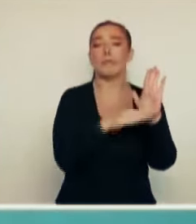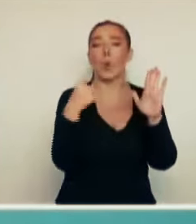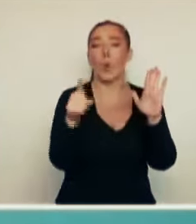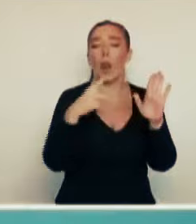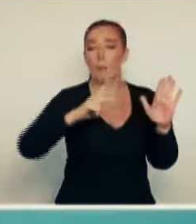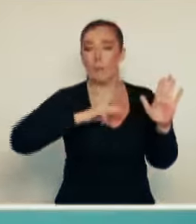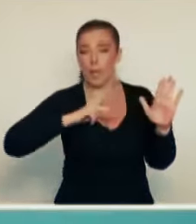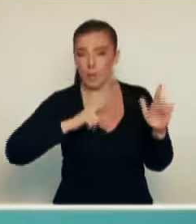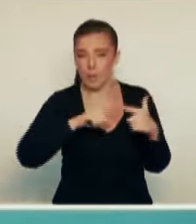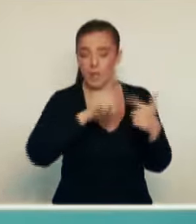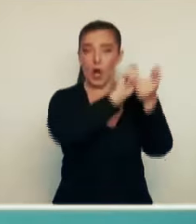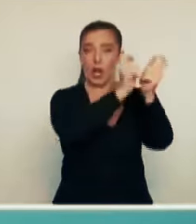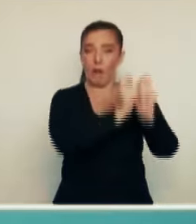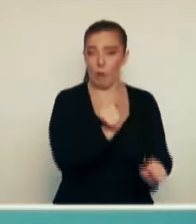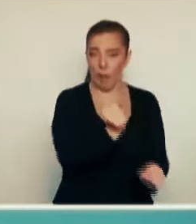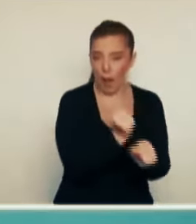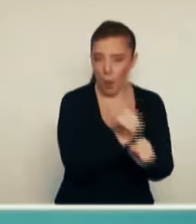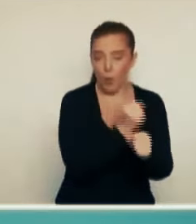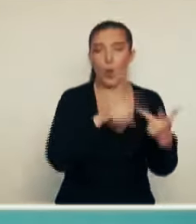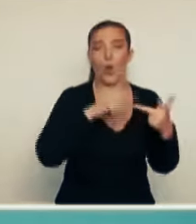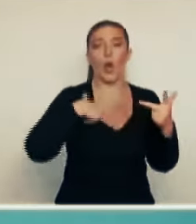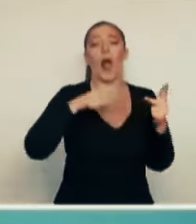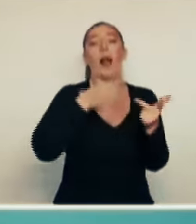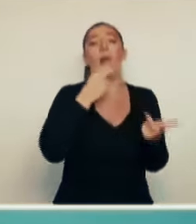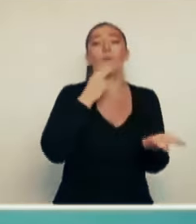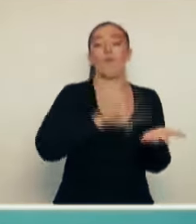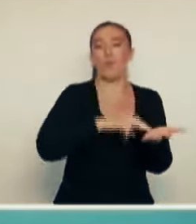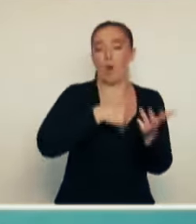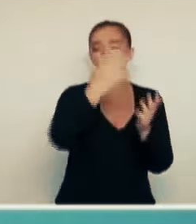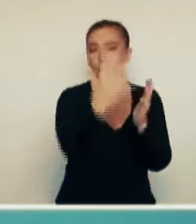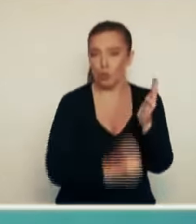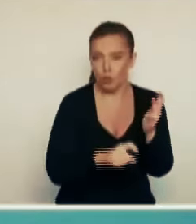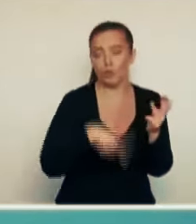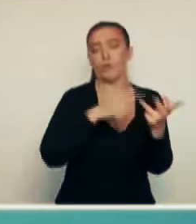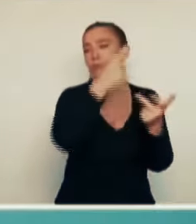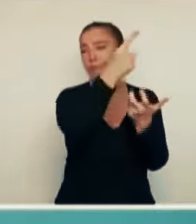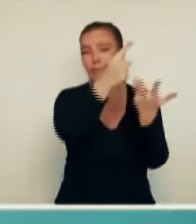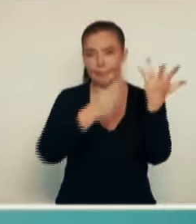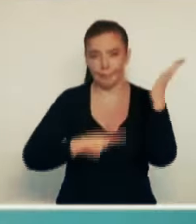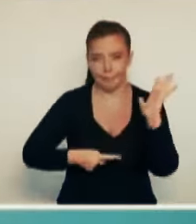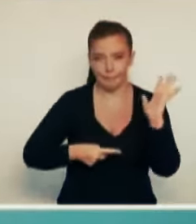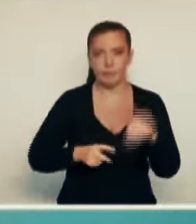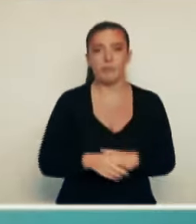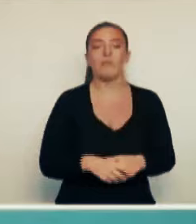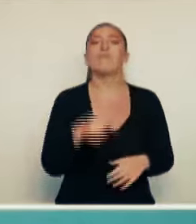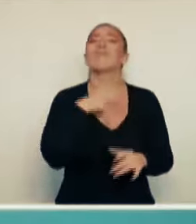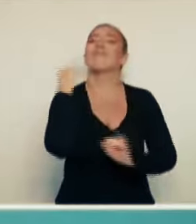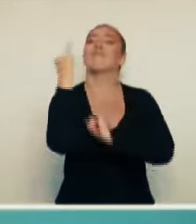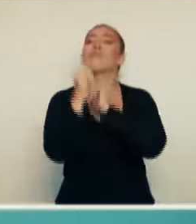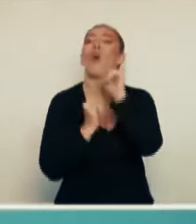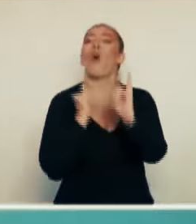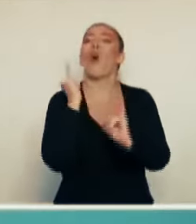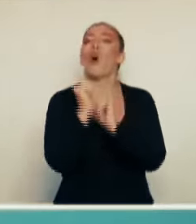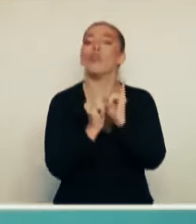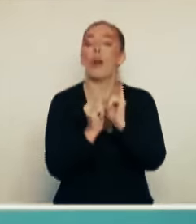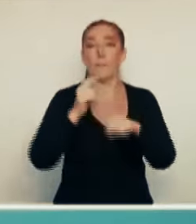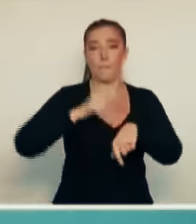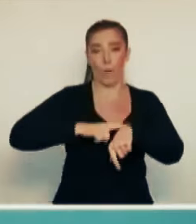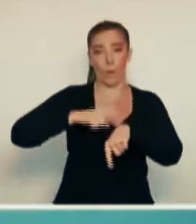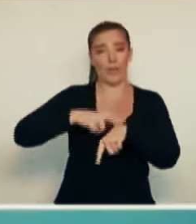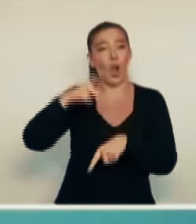privatizaciones, reforma laboral, reducciones impositivas, etcétera, etcétera. Quiero contarles que cuando